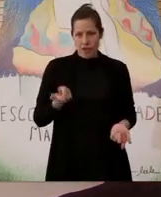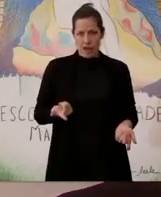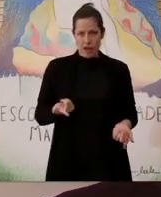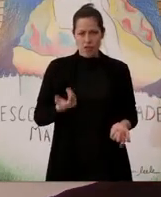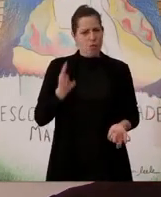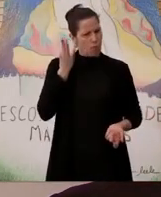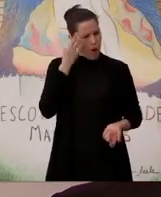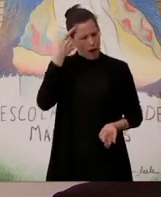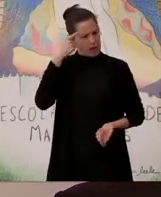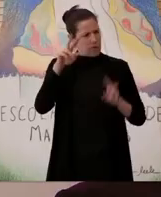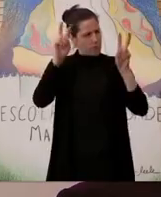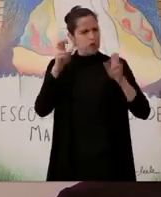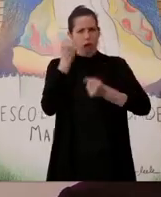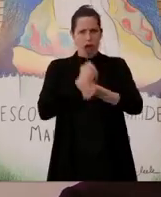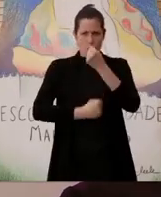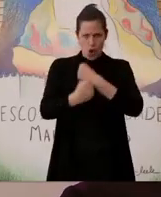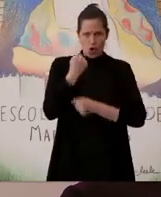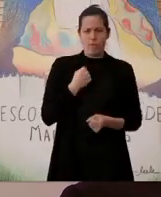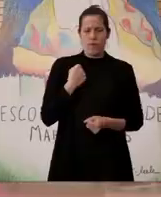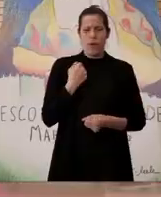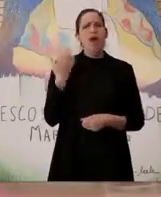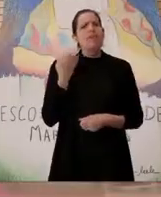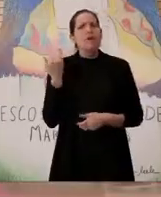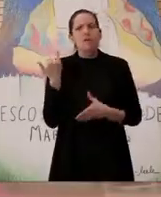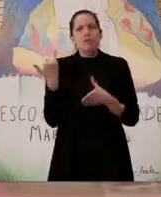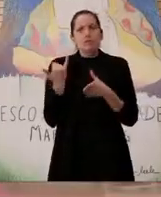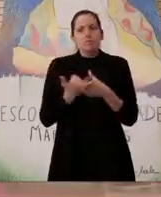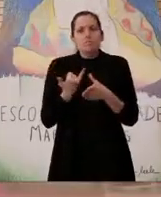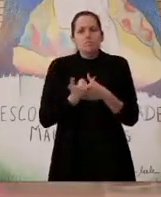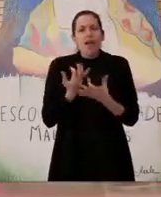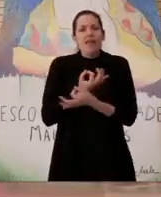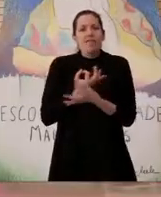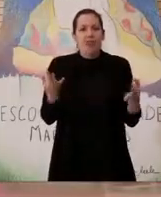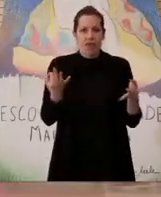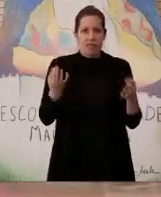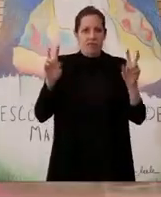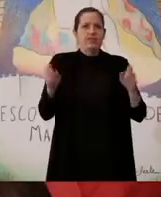muchísimo tenemos que ser muy eficaces no que se investigue gracias